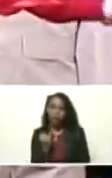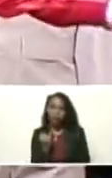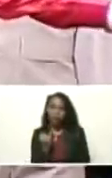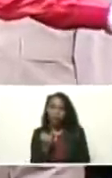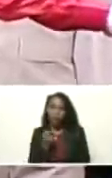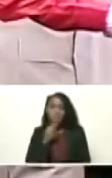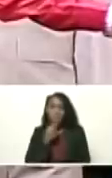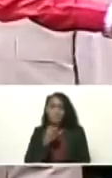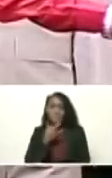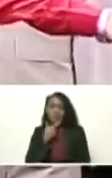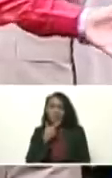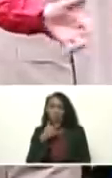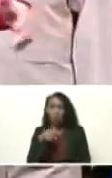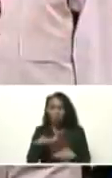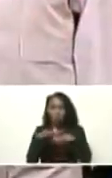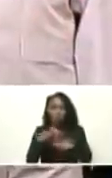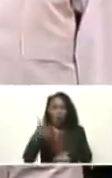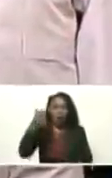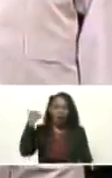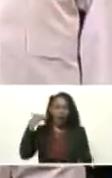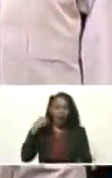Bello y hermoso estaba.